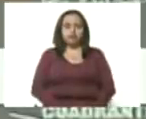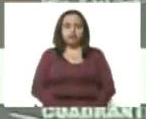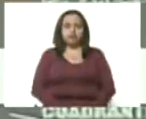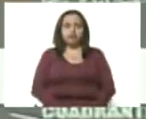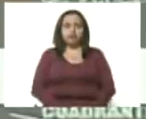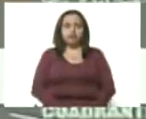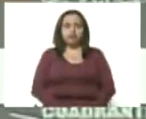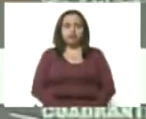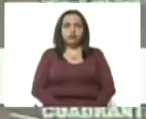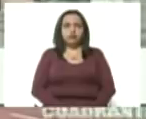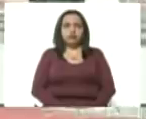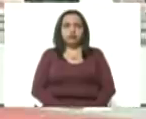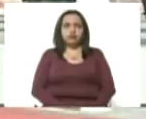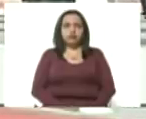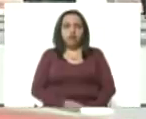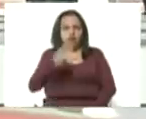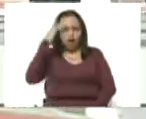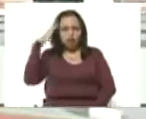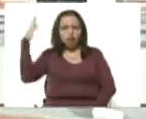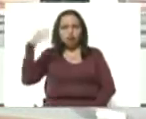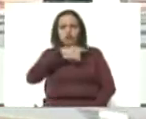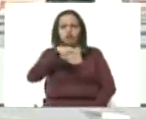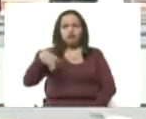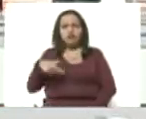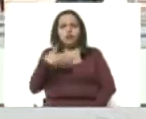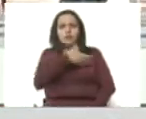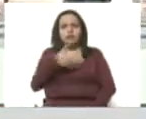sueño de nuestro comandante supremo Hugo Chávez.